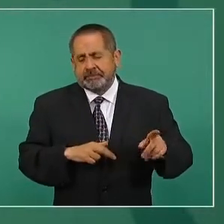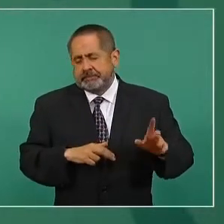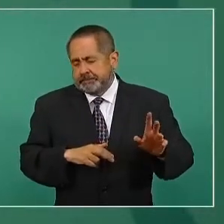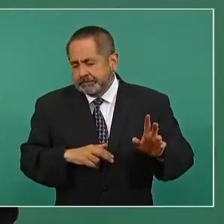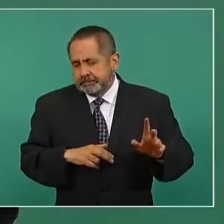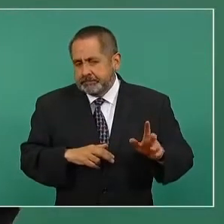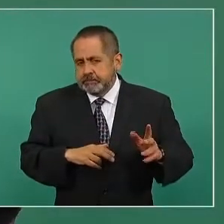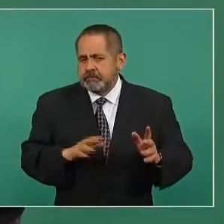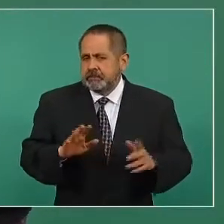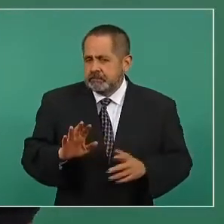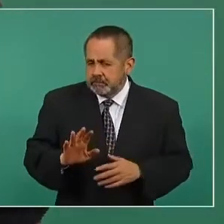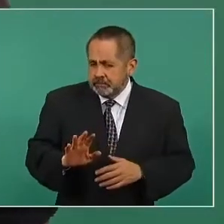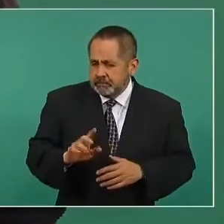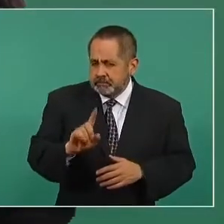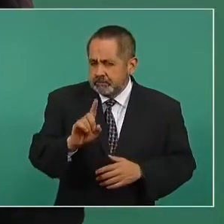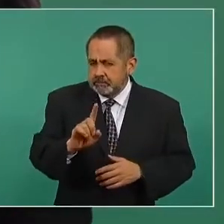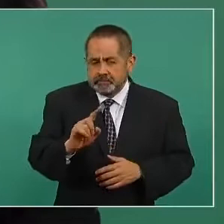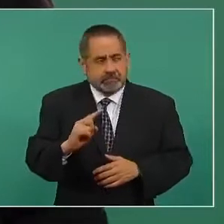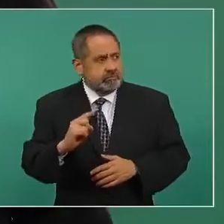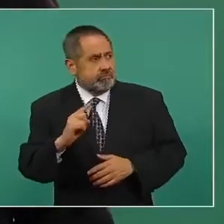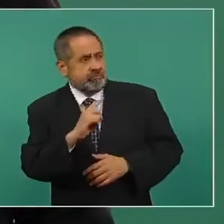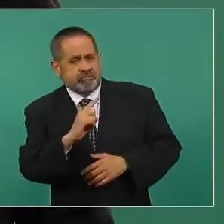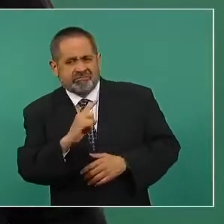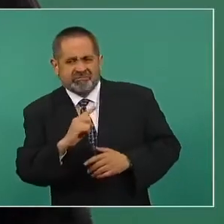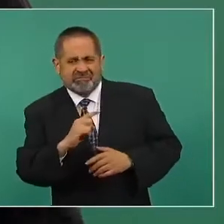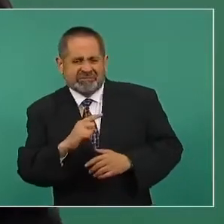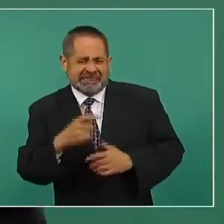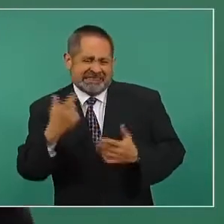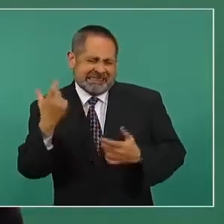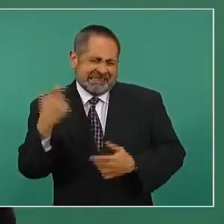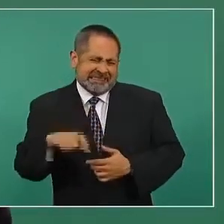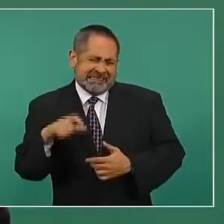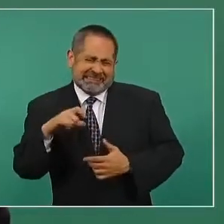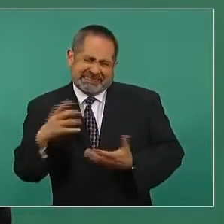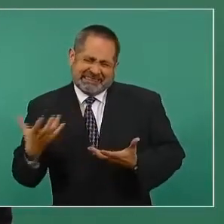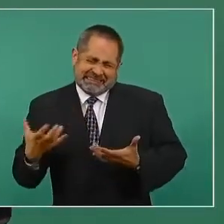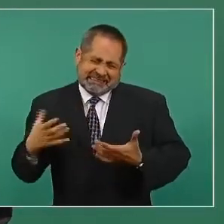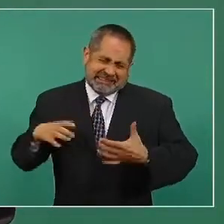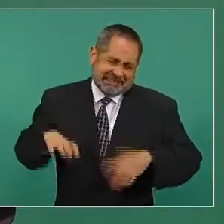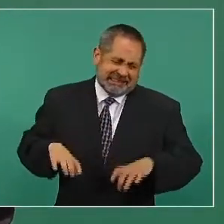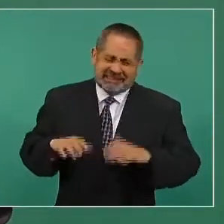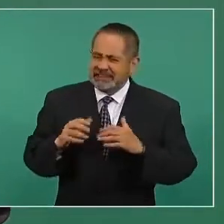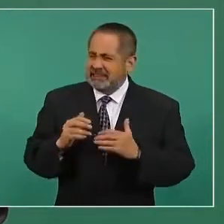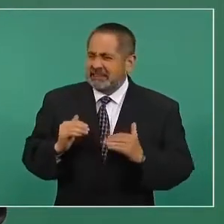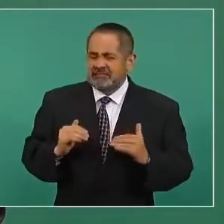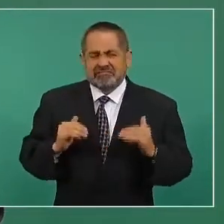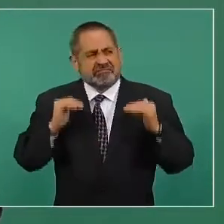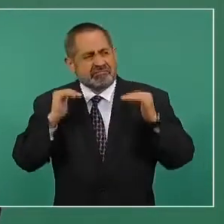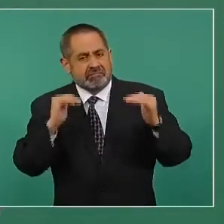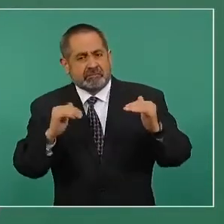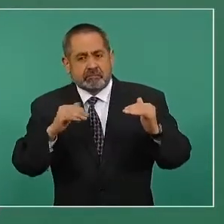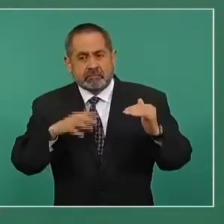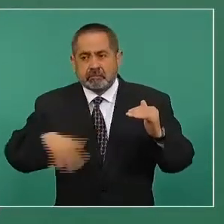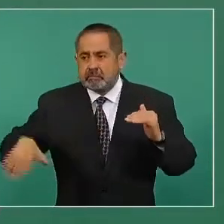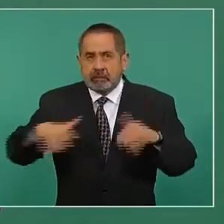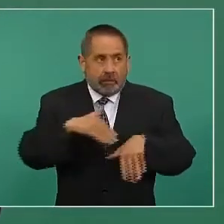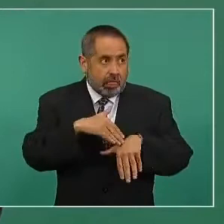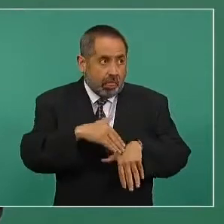Y los grandes ladrones corruptos ni siquiera perdían su respetabilidad.